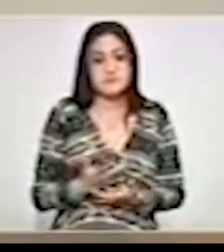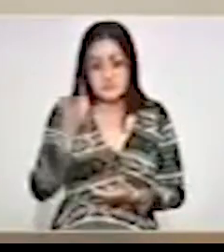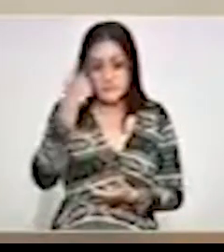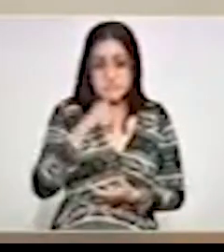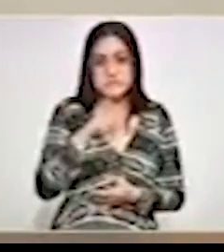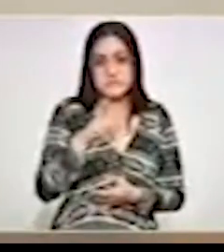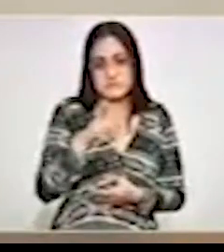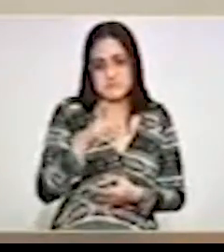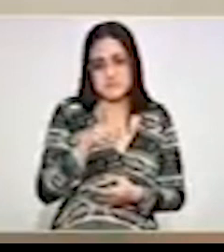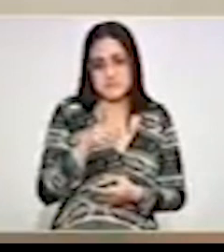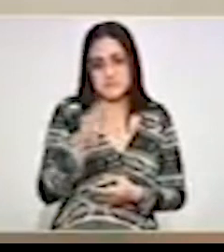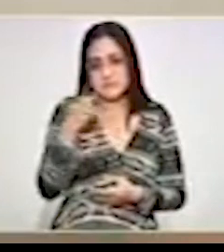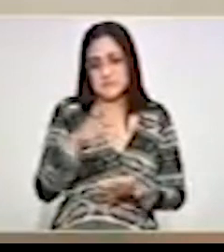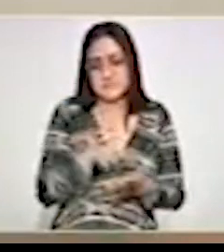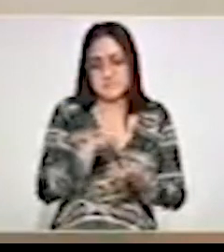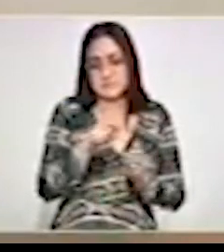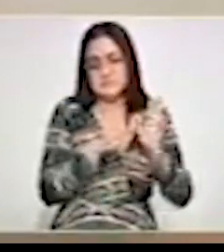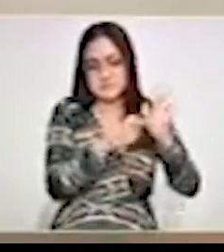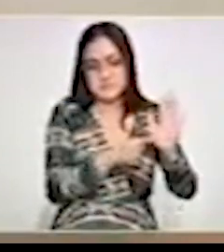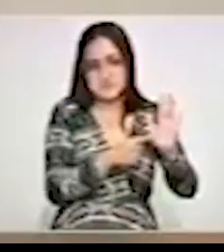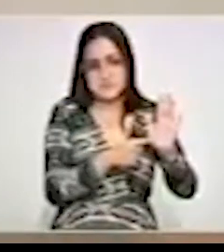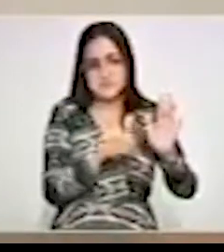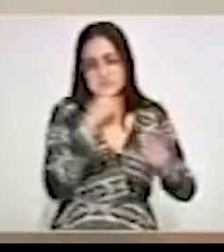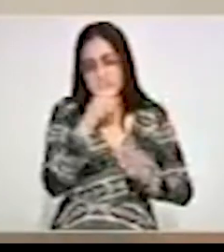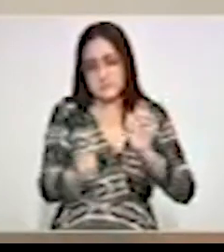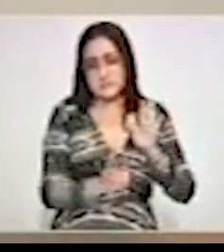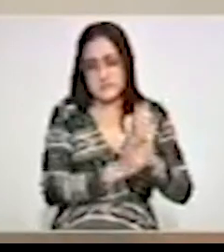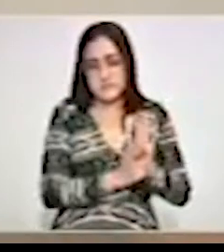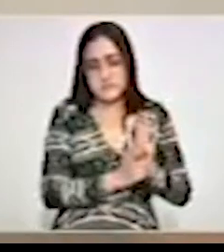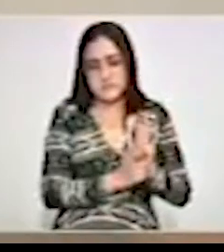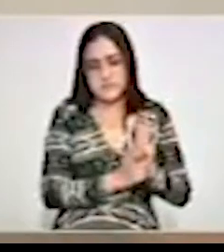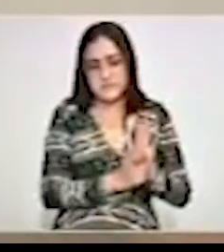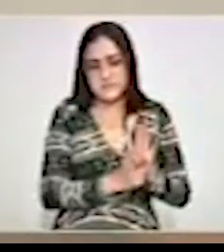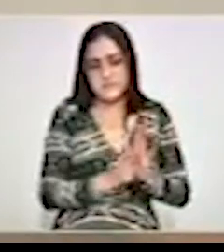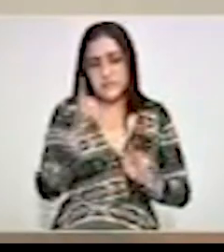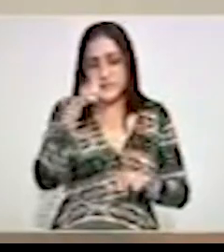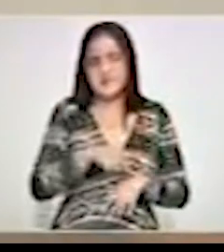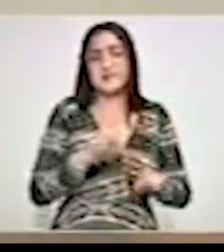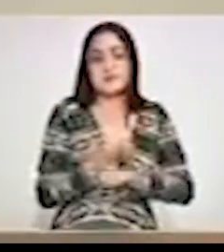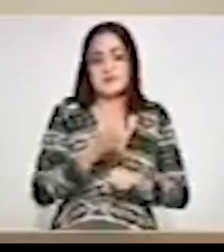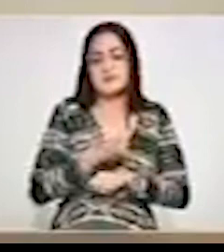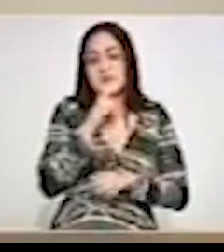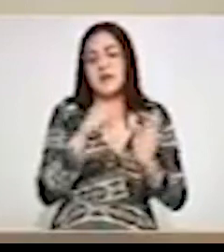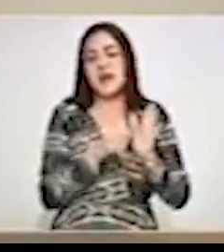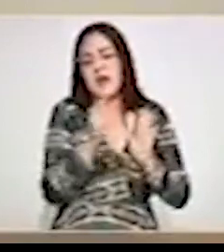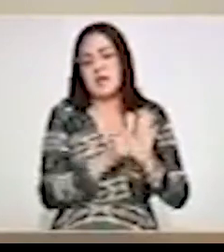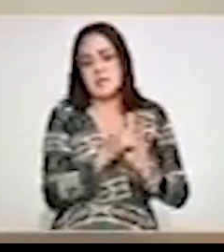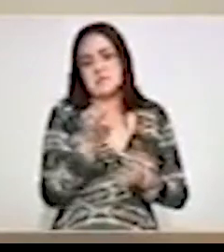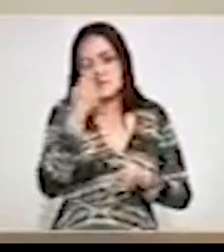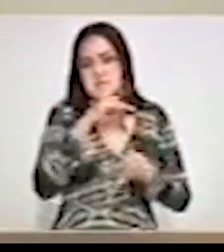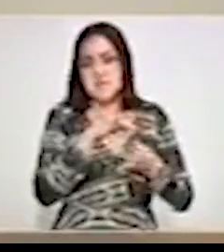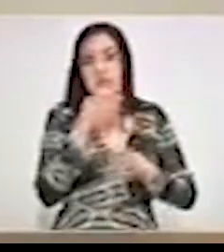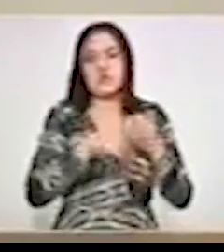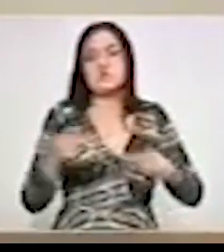como marca la Constitución General de la República y la Constitución Particular del Estado. Y